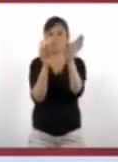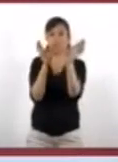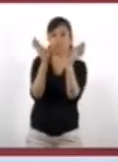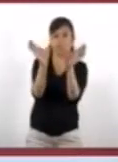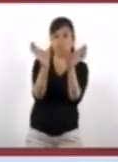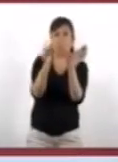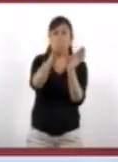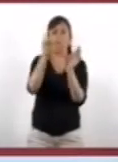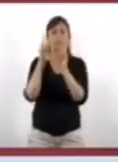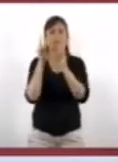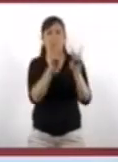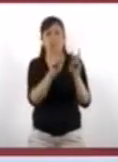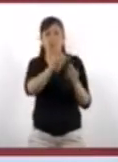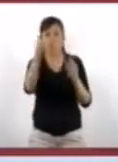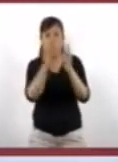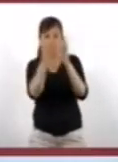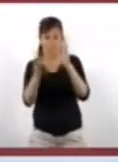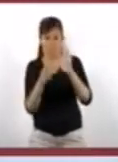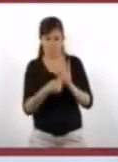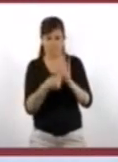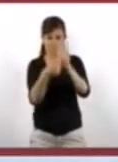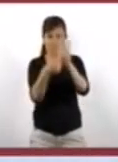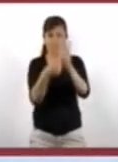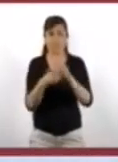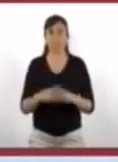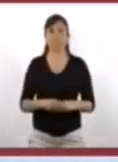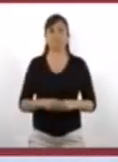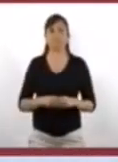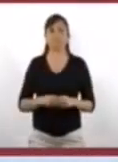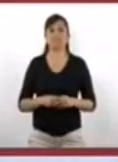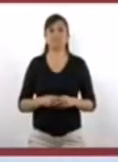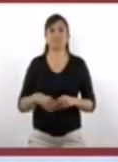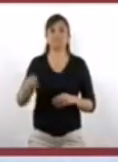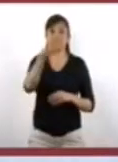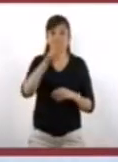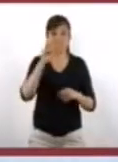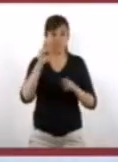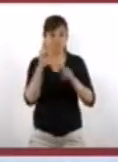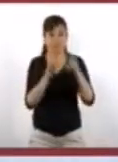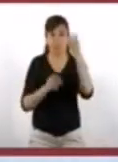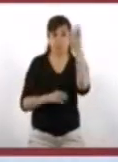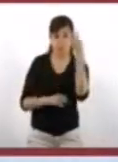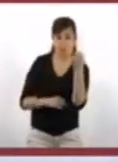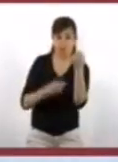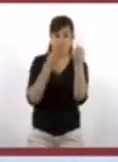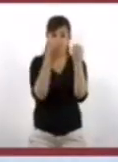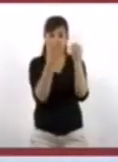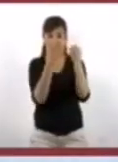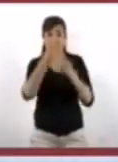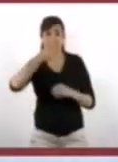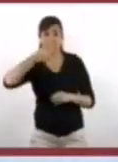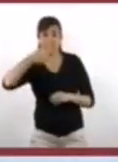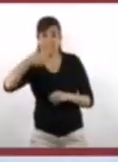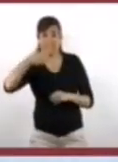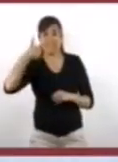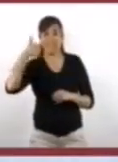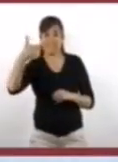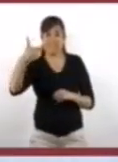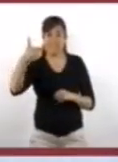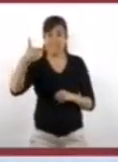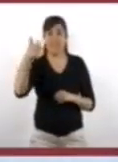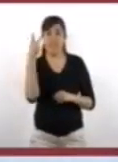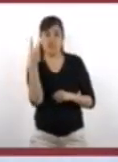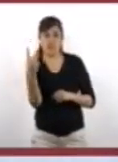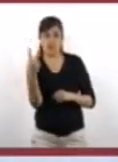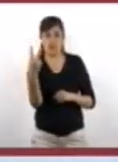partes. Veamos el siguiente ejemplo. Dados los datos 9, 3, 6,